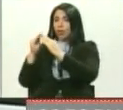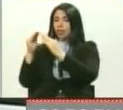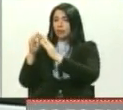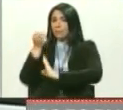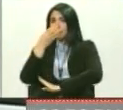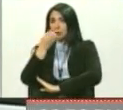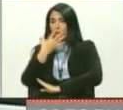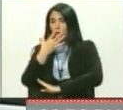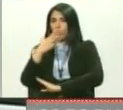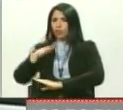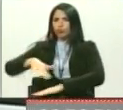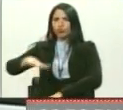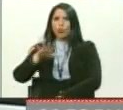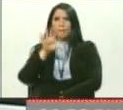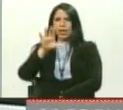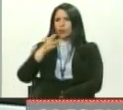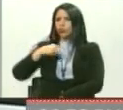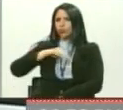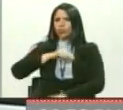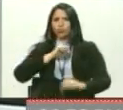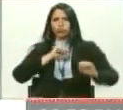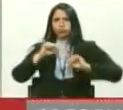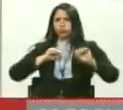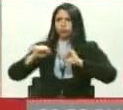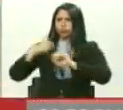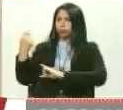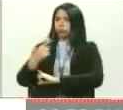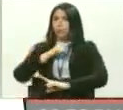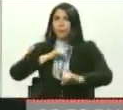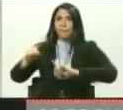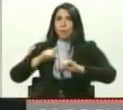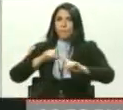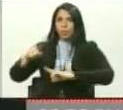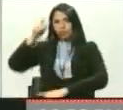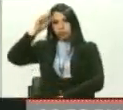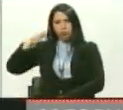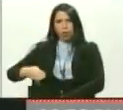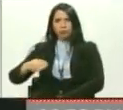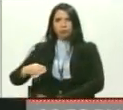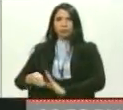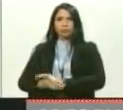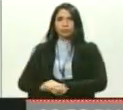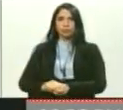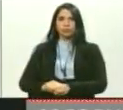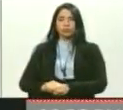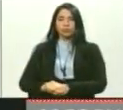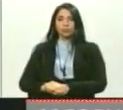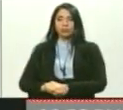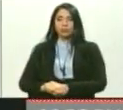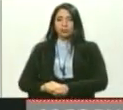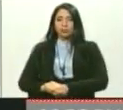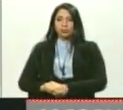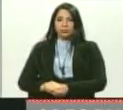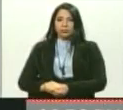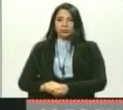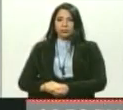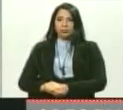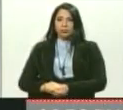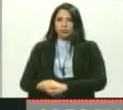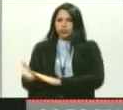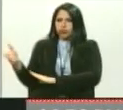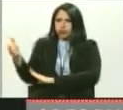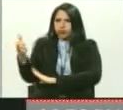En todo el país habíamos movilizado en una sola orden la Milicia Nacional Bolivariana, invisible, con sus